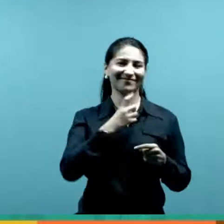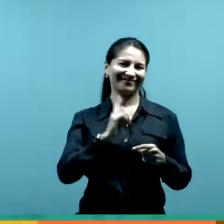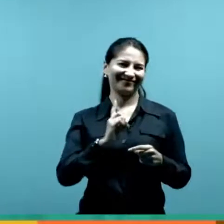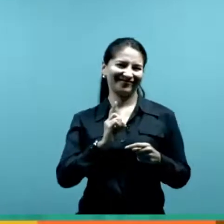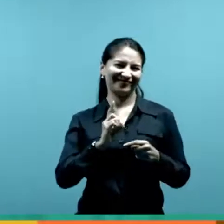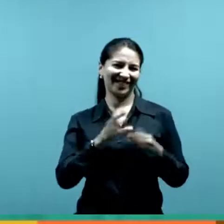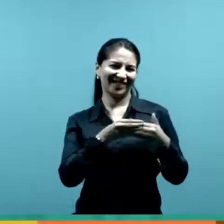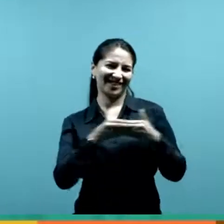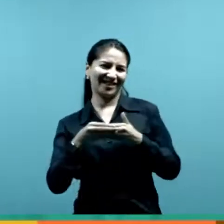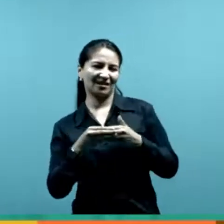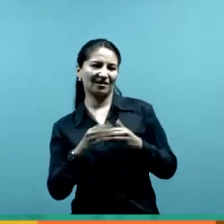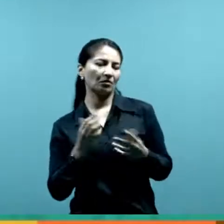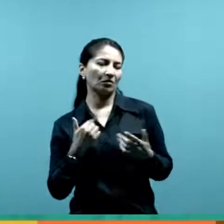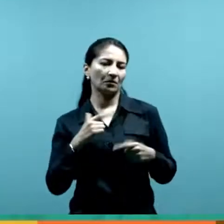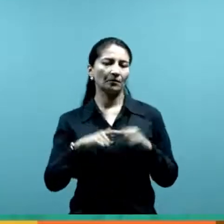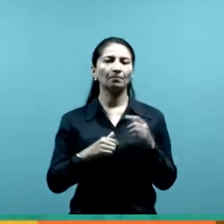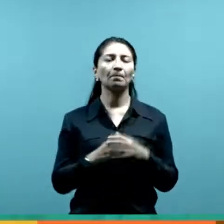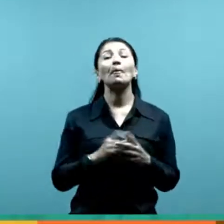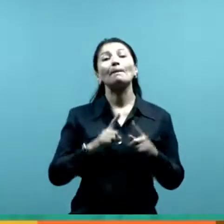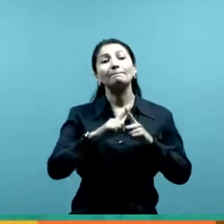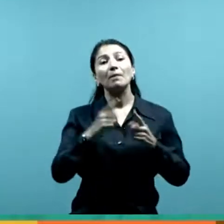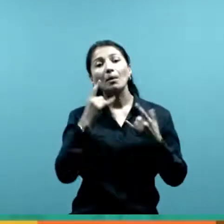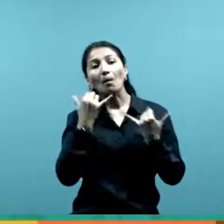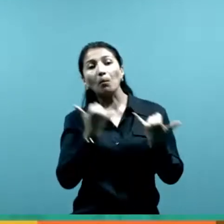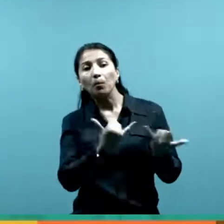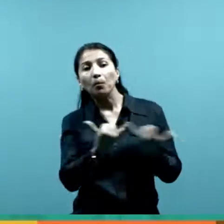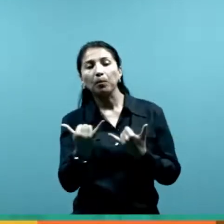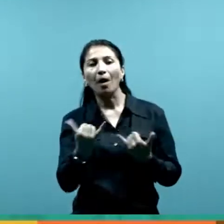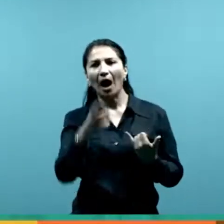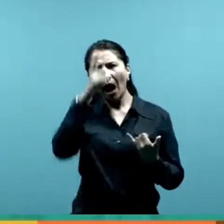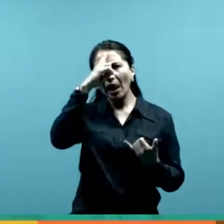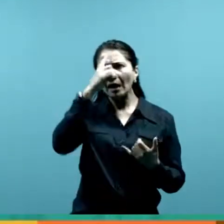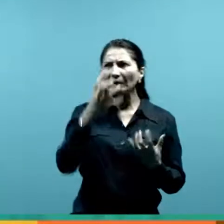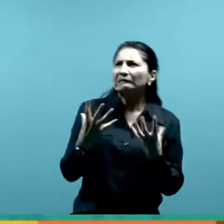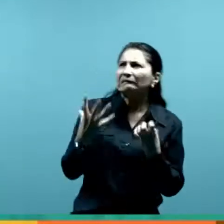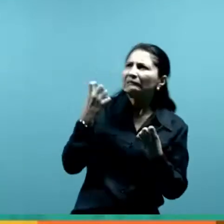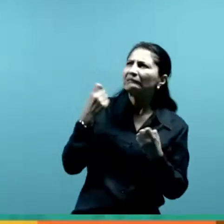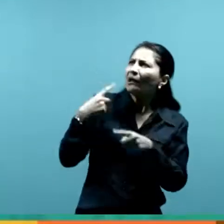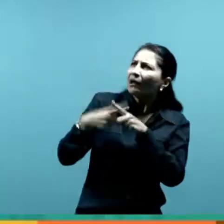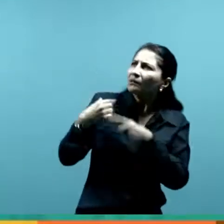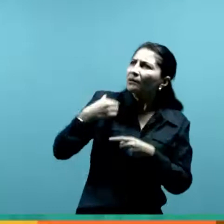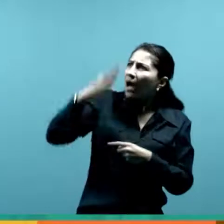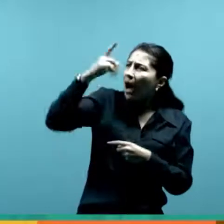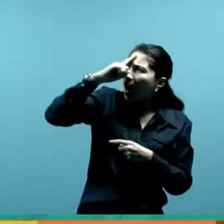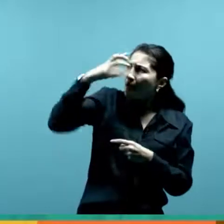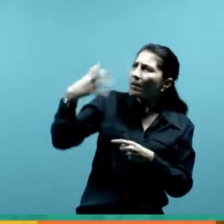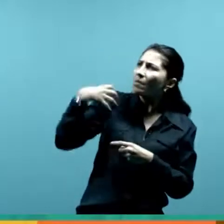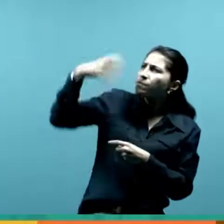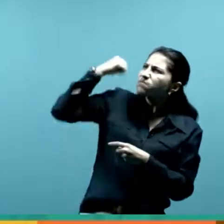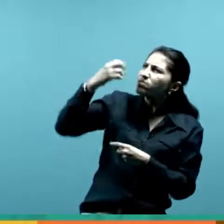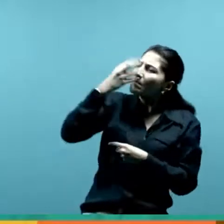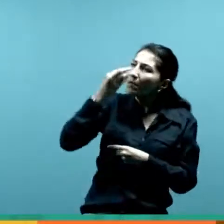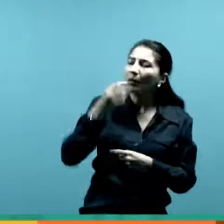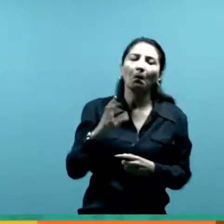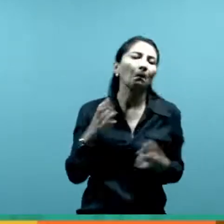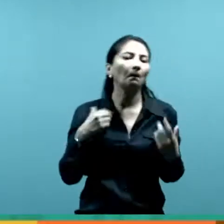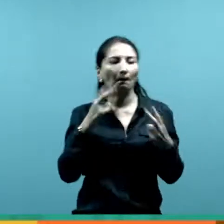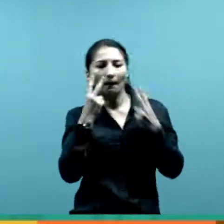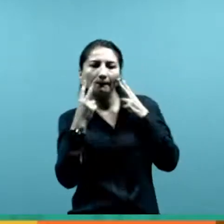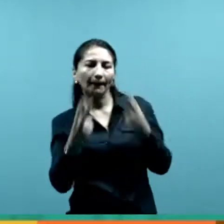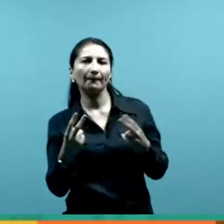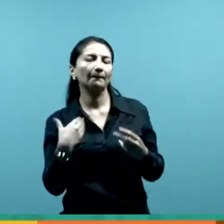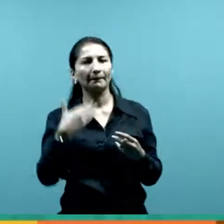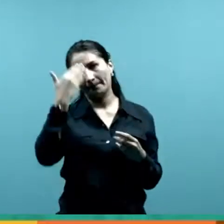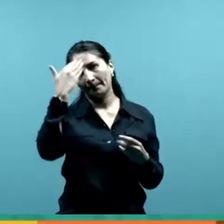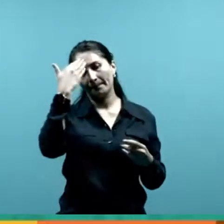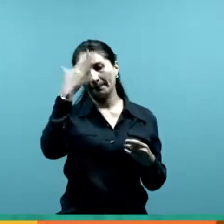no puede hablar de que haya una reacción específica dentro de los alemanes a lo que pueden encontrar